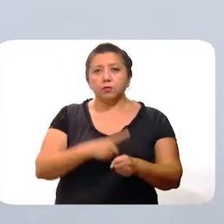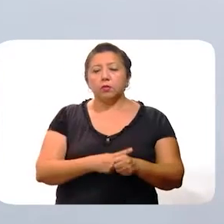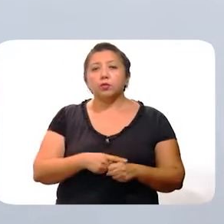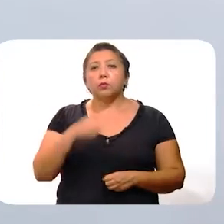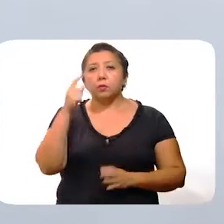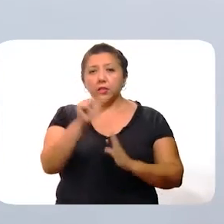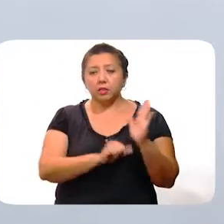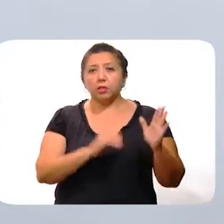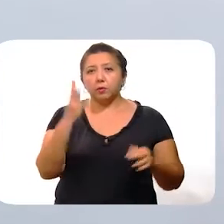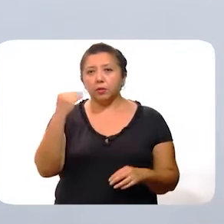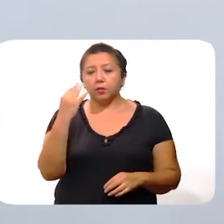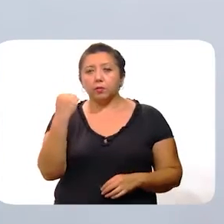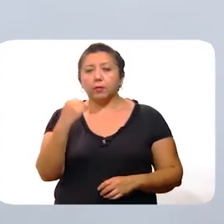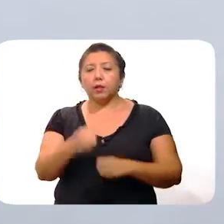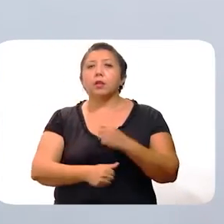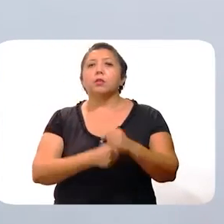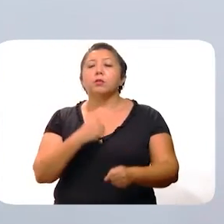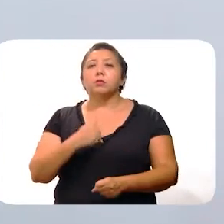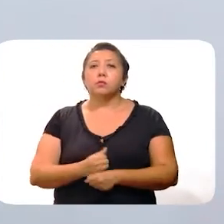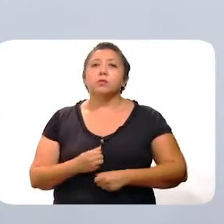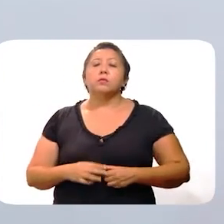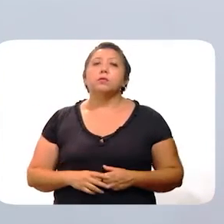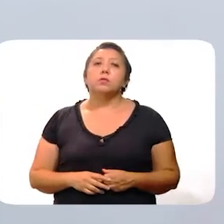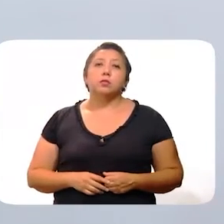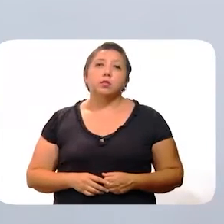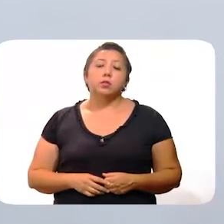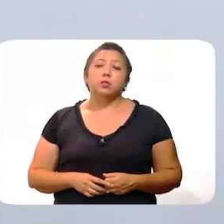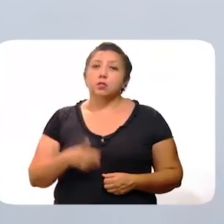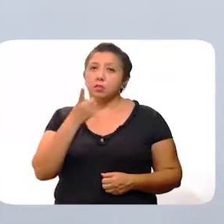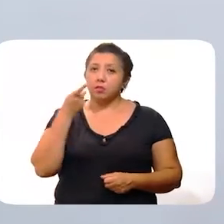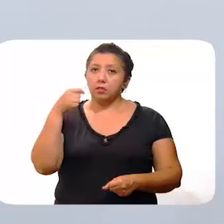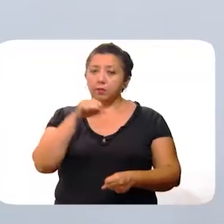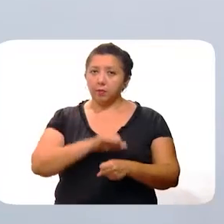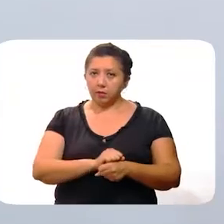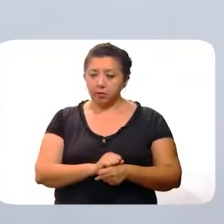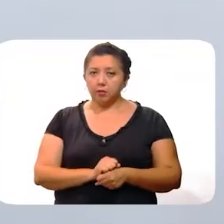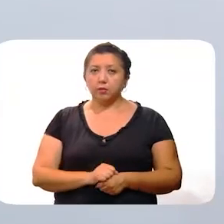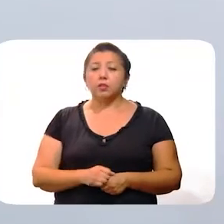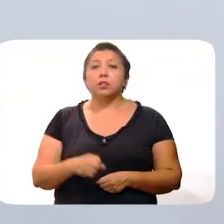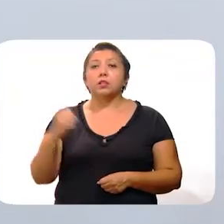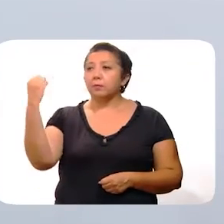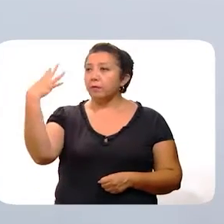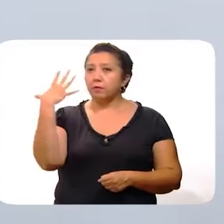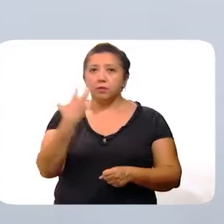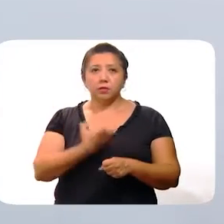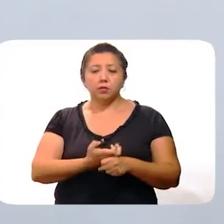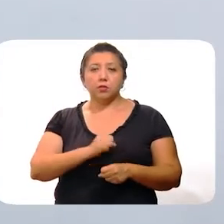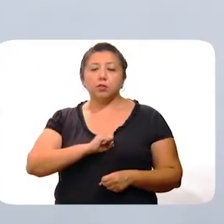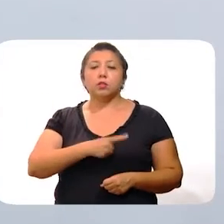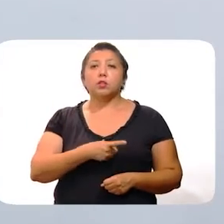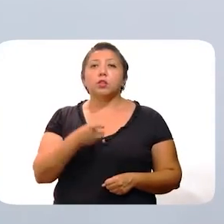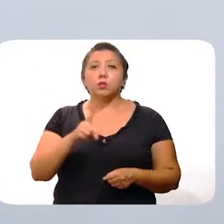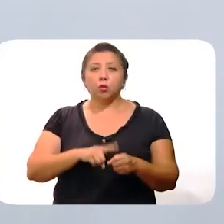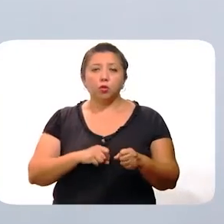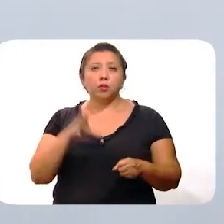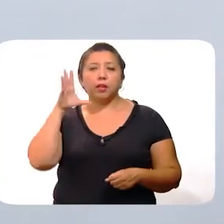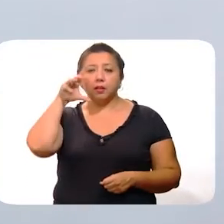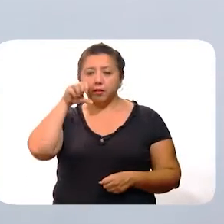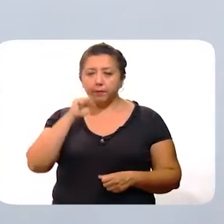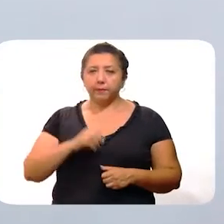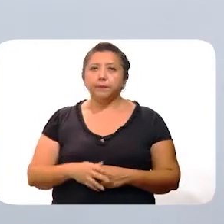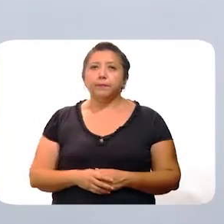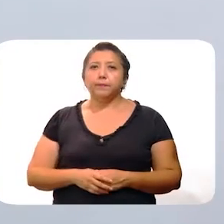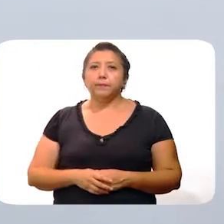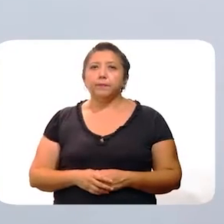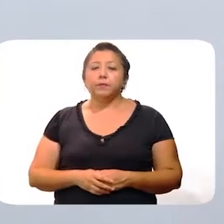los casos es de 1 mes a 99 años. Los indicadores semanales de nuestro semáforo estatal de salud marcan color